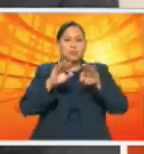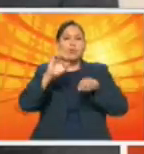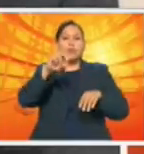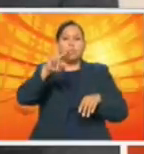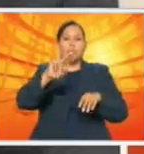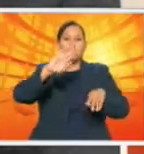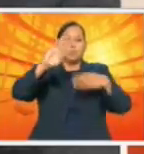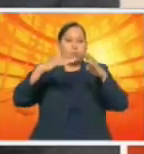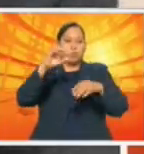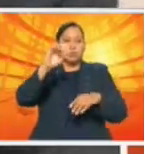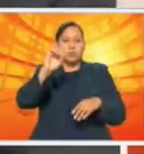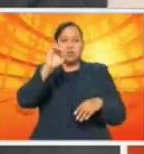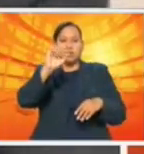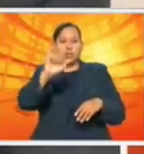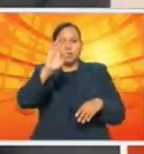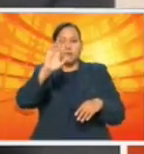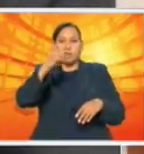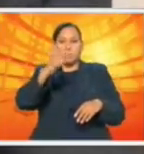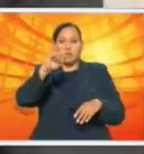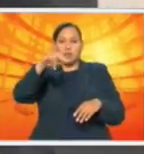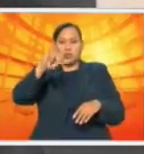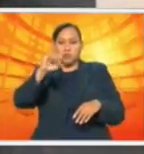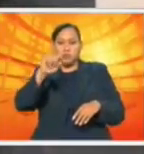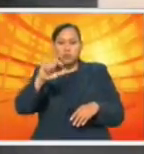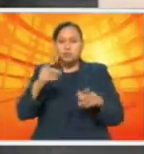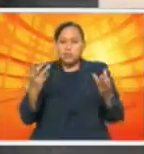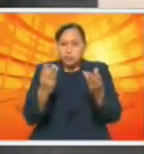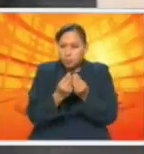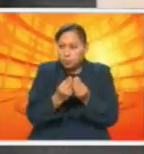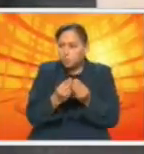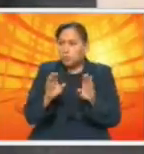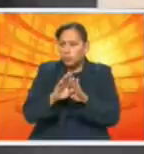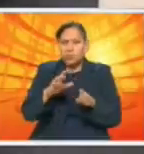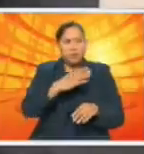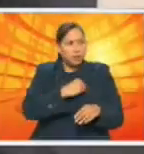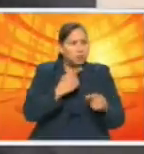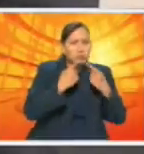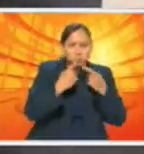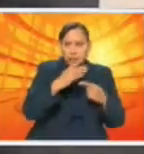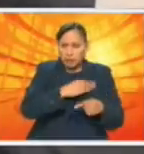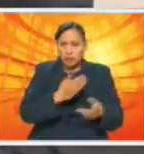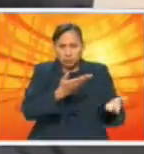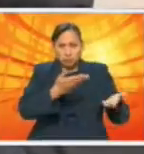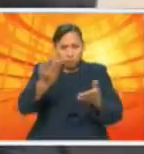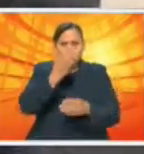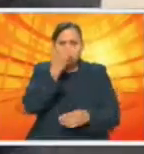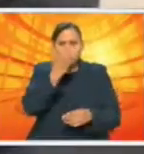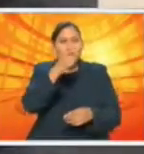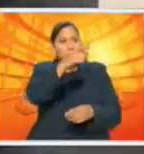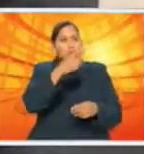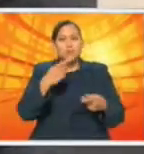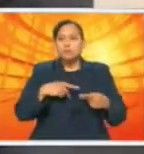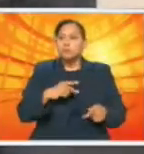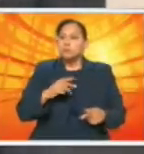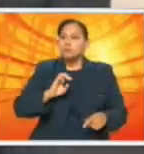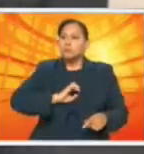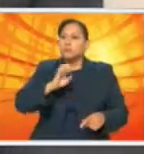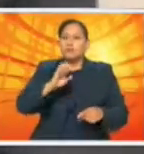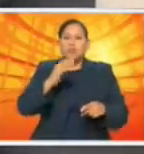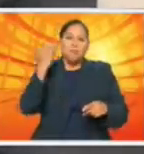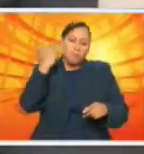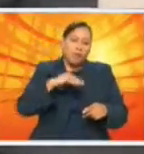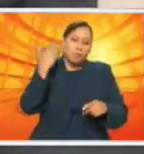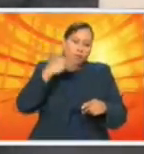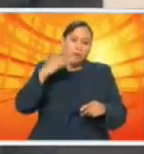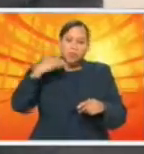Unidas en Afganistán, se juntaban para asegurarse de que sus hijas puedan ir a la escuela en un ambiente donde había talibanes degollando